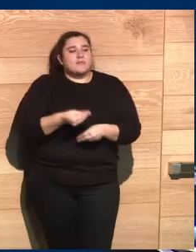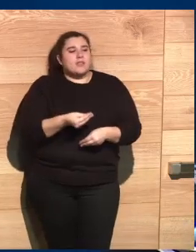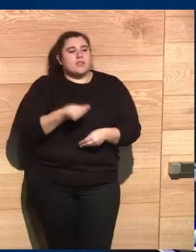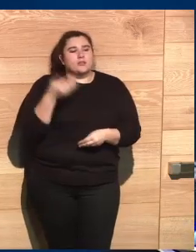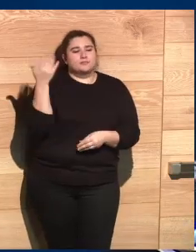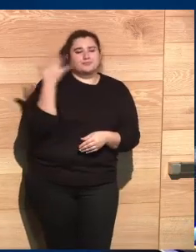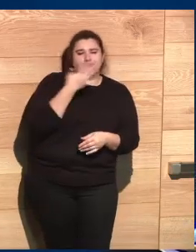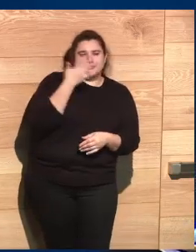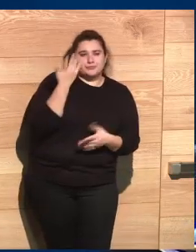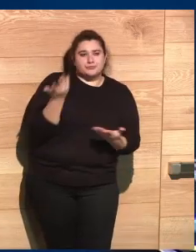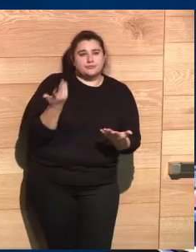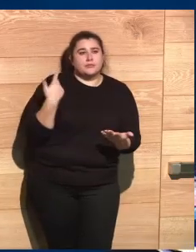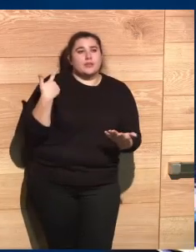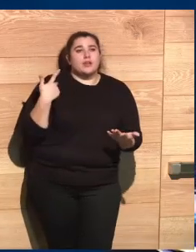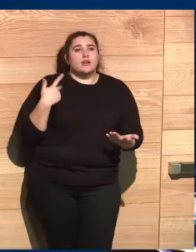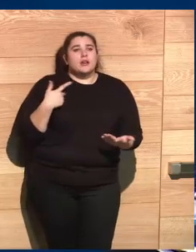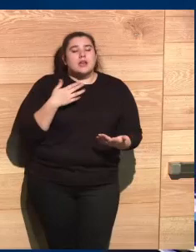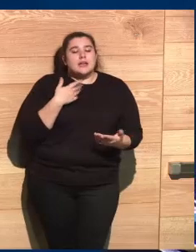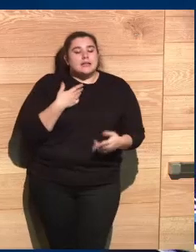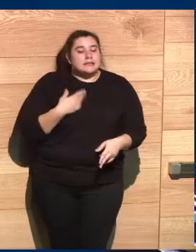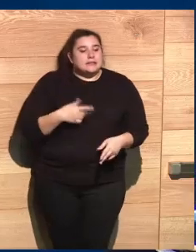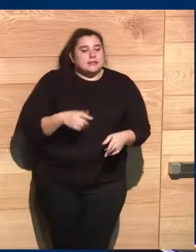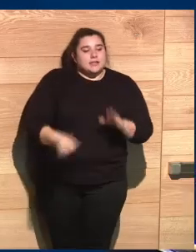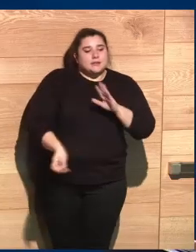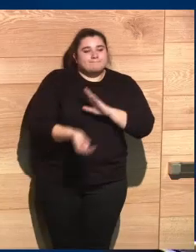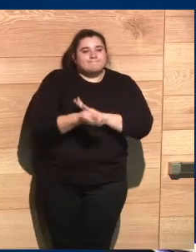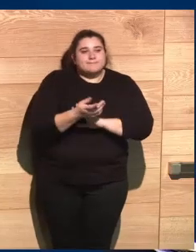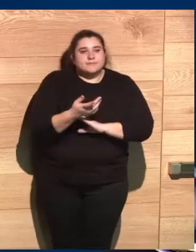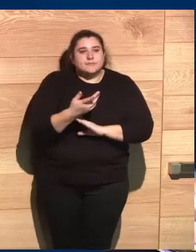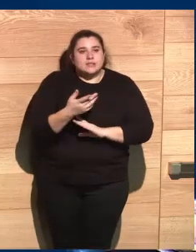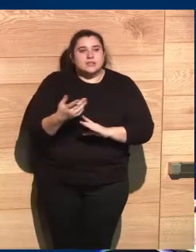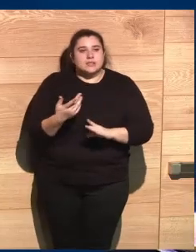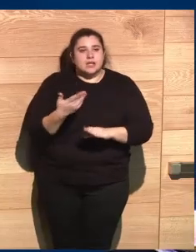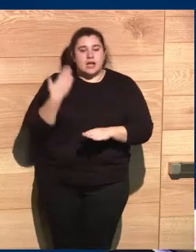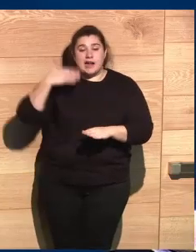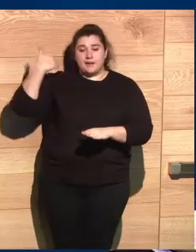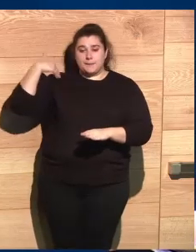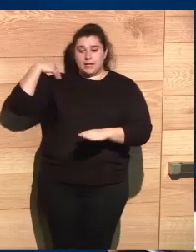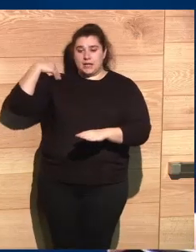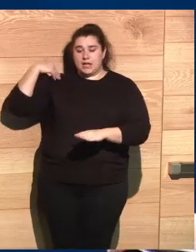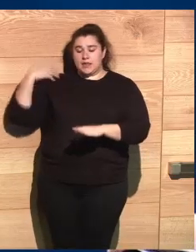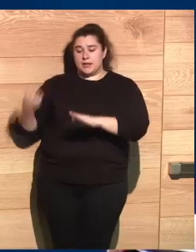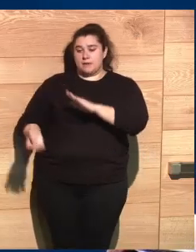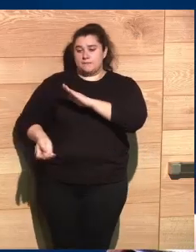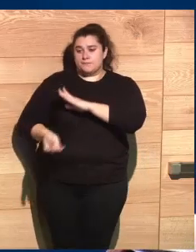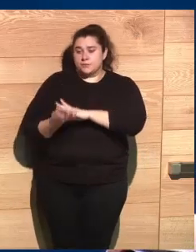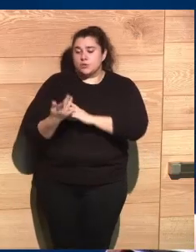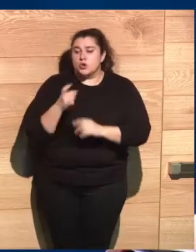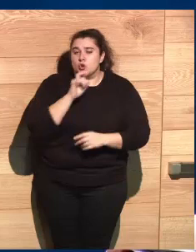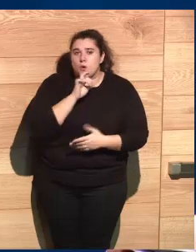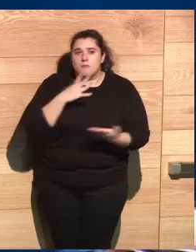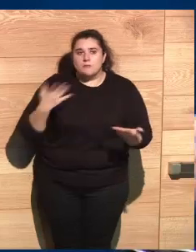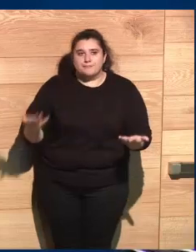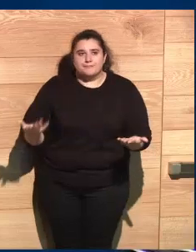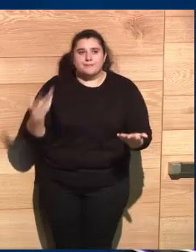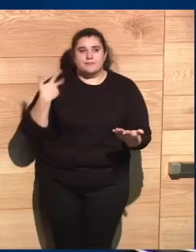es una ingeniería inversa para ver, ¿no?, cómo ha pasado algo, pero no puedes ver cómo ocurre para ver si está ocurriendo de la manera